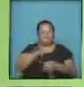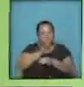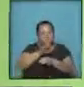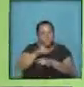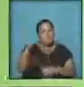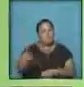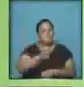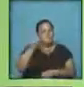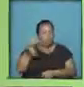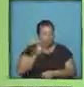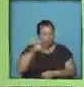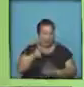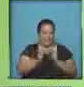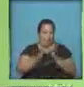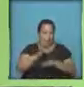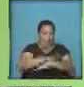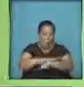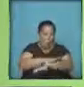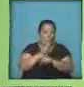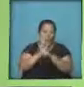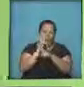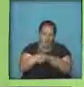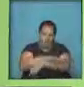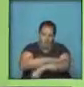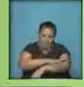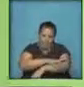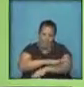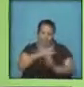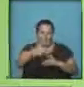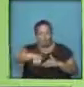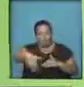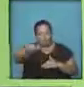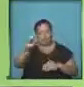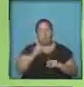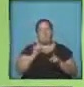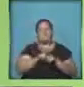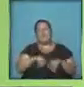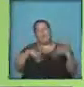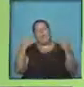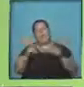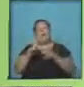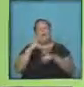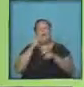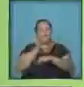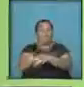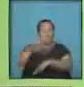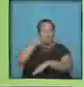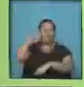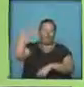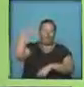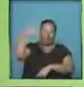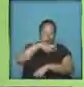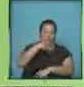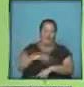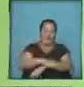la importancia que tiene estas curaciones y estos cuidados en el tiempo, ¿no? Que no da lo mismo, ni que hablar después de la protección solar para